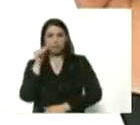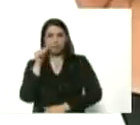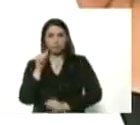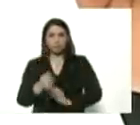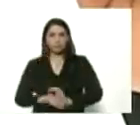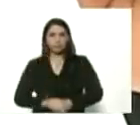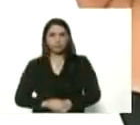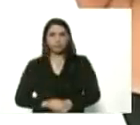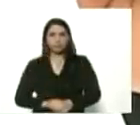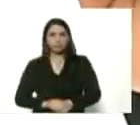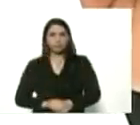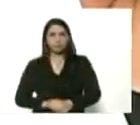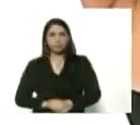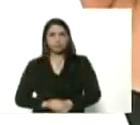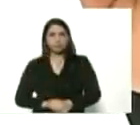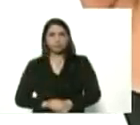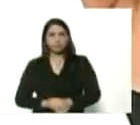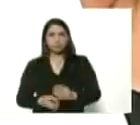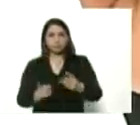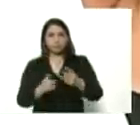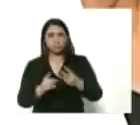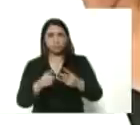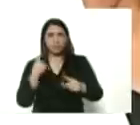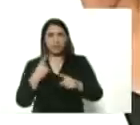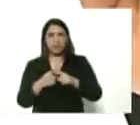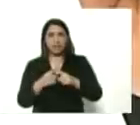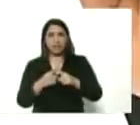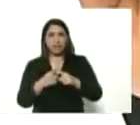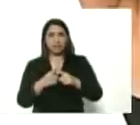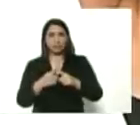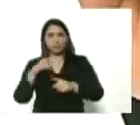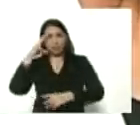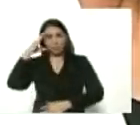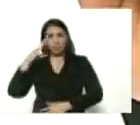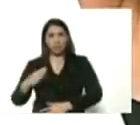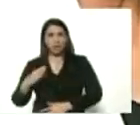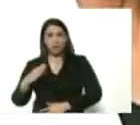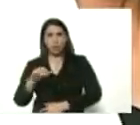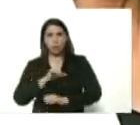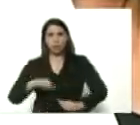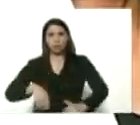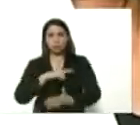directo. Ex capitán de la Guardia Nacional.